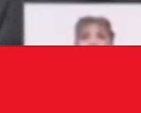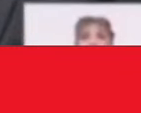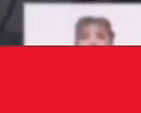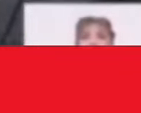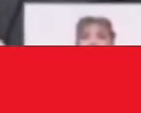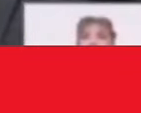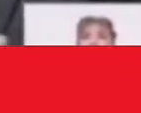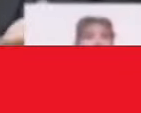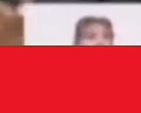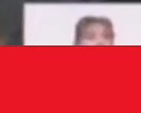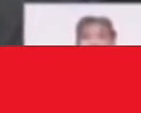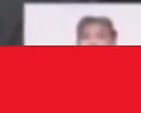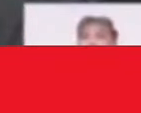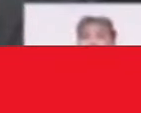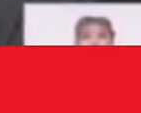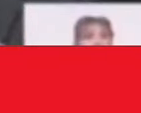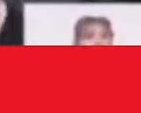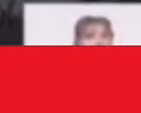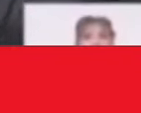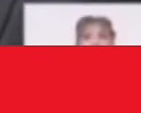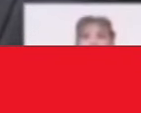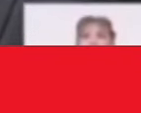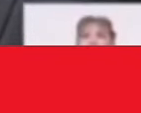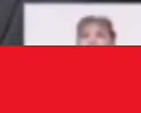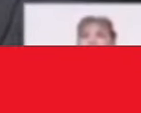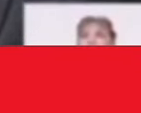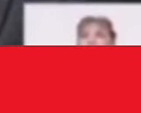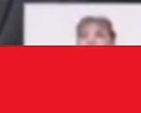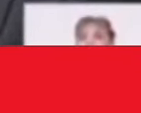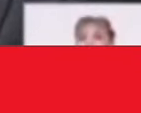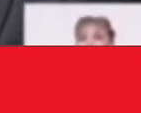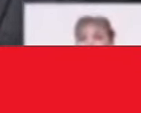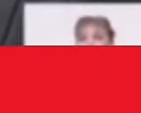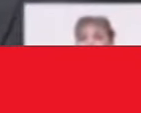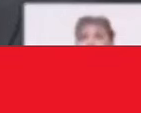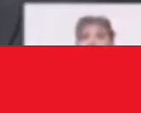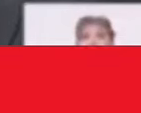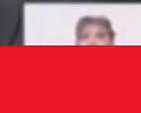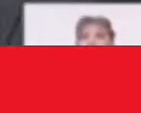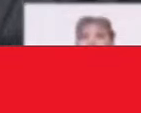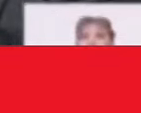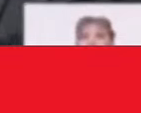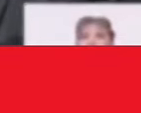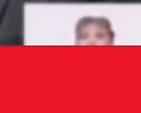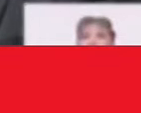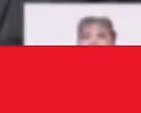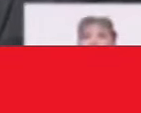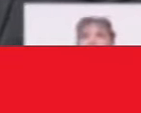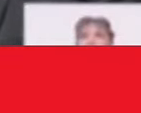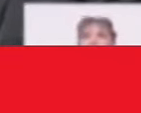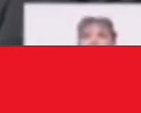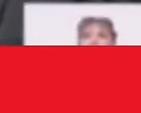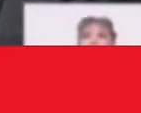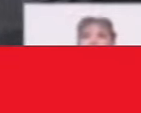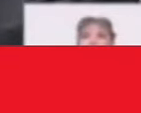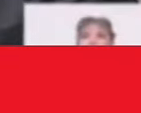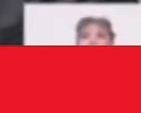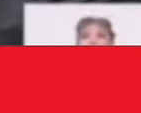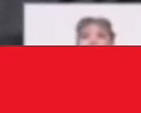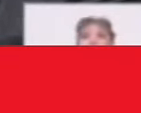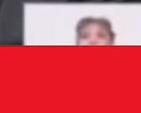un informe, tampoco un no abogado no podría firmarlo. Y en consecuencia el propio congresista Medina no podría hacerlo. Es un argumento que no